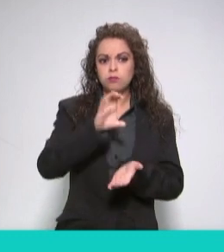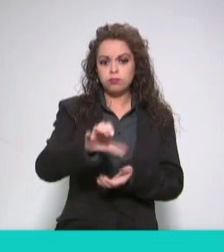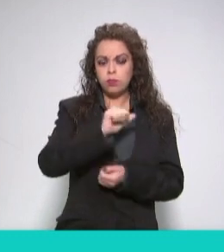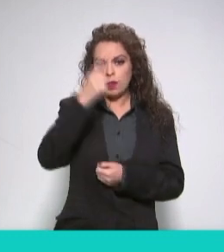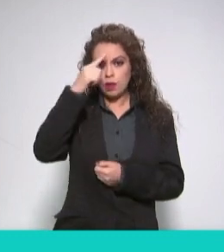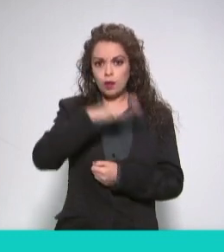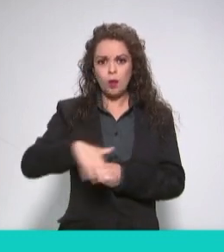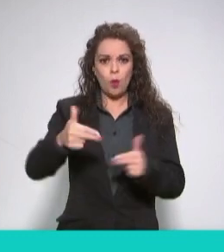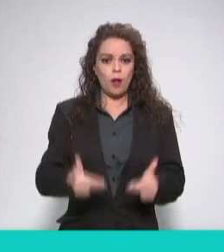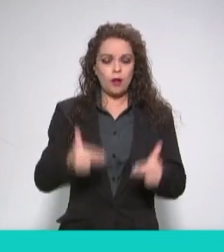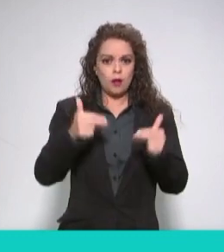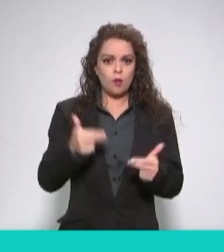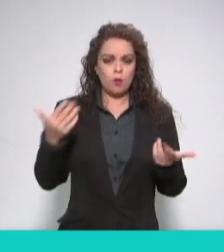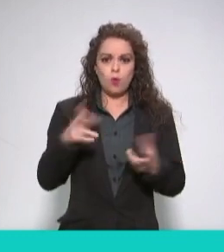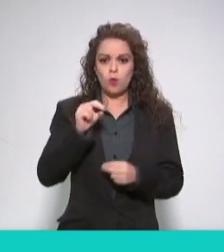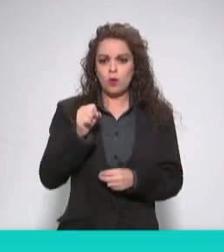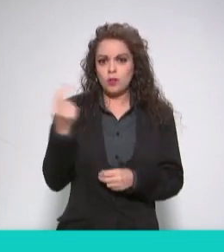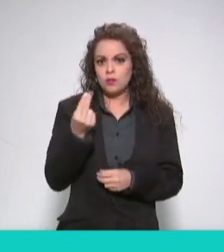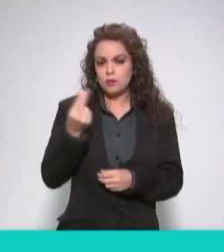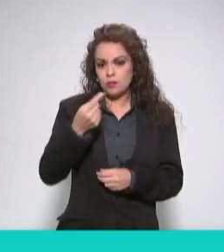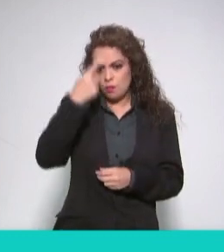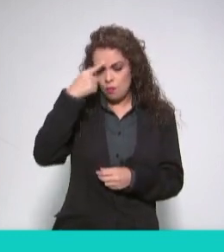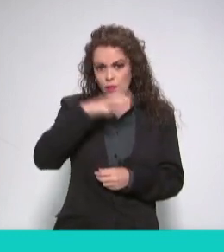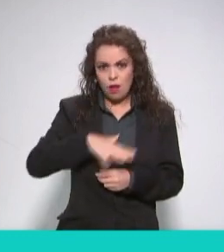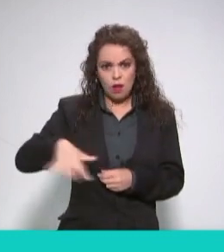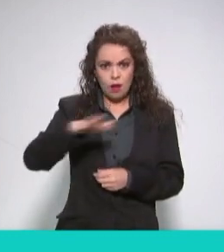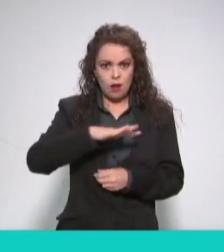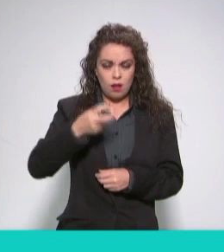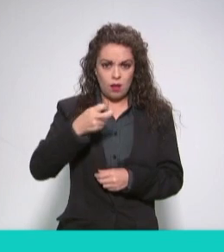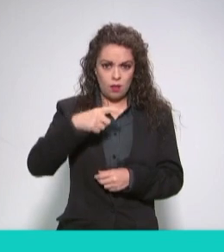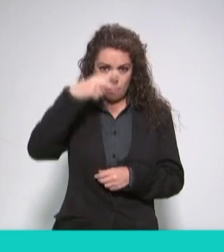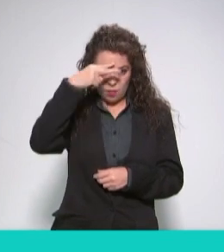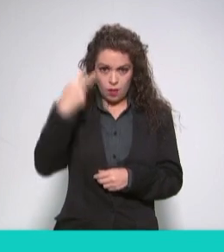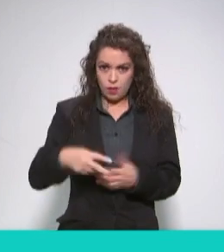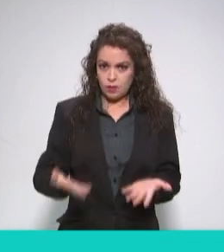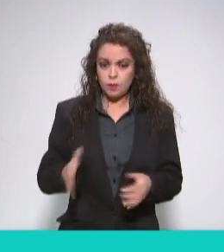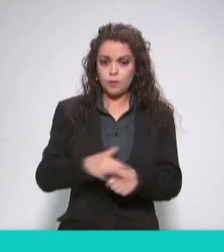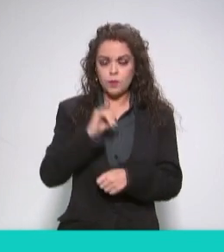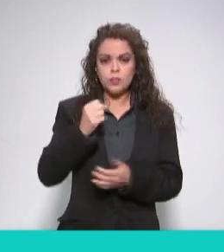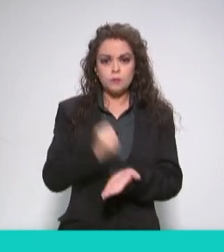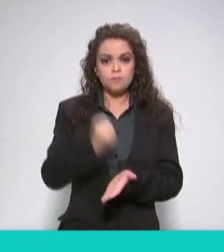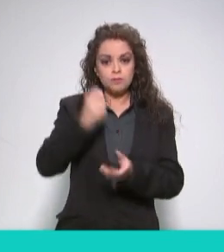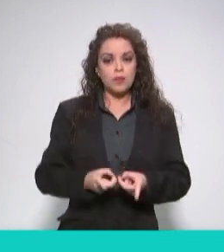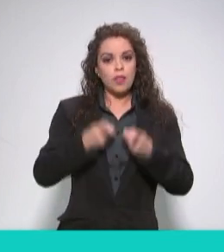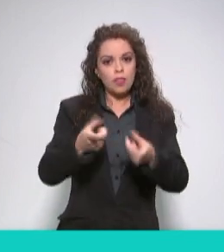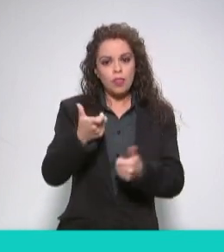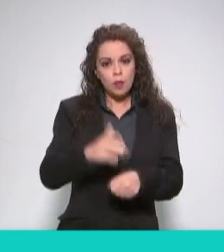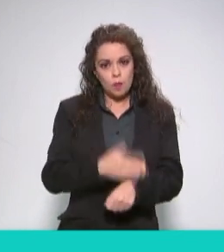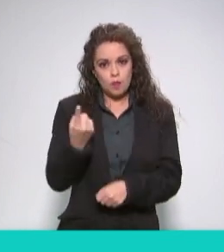nación porque pese a saber los problemas que involucraría a la compra de fertinal se autorizaron le otorgaron los créditos